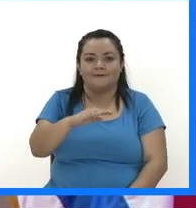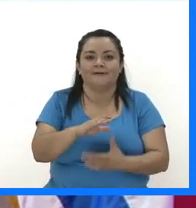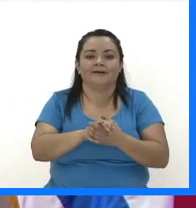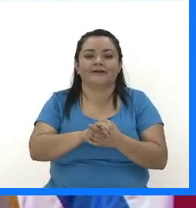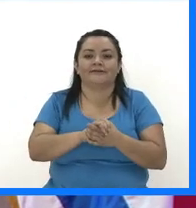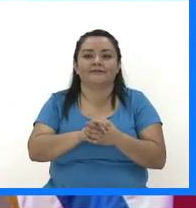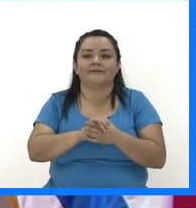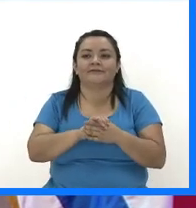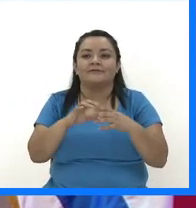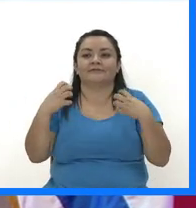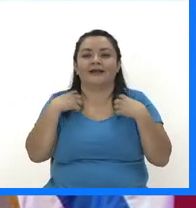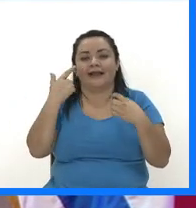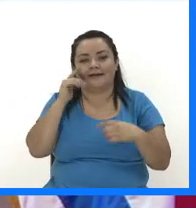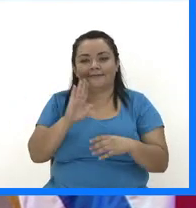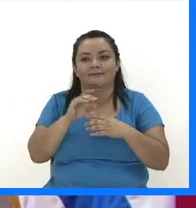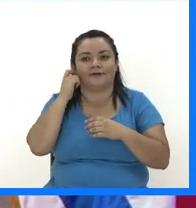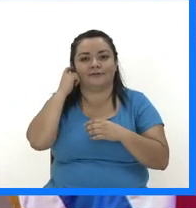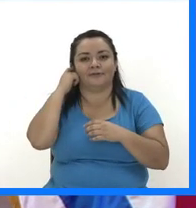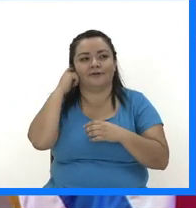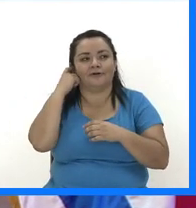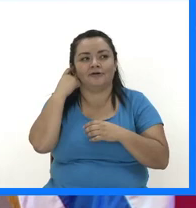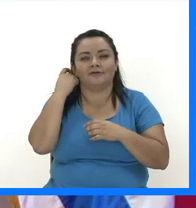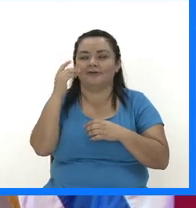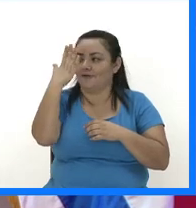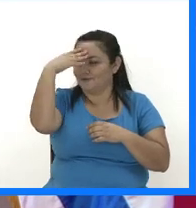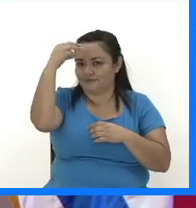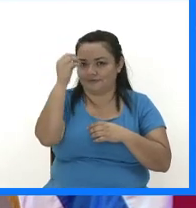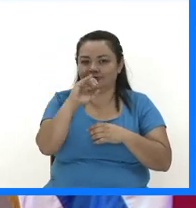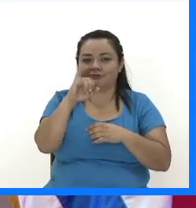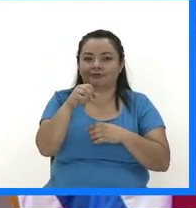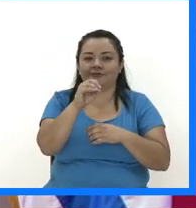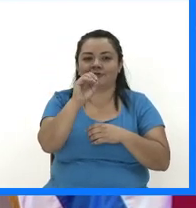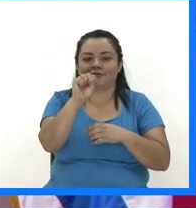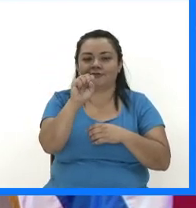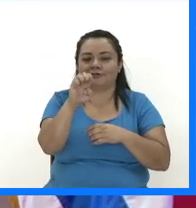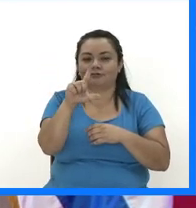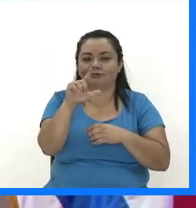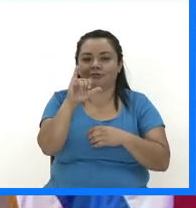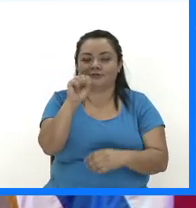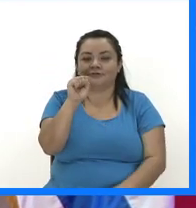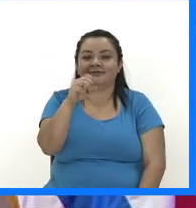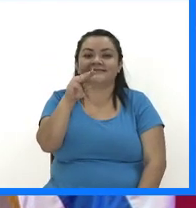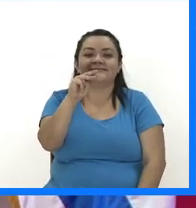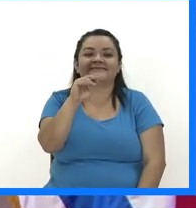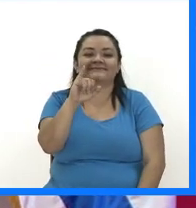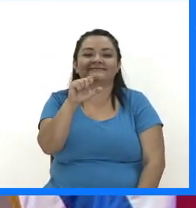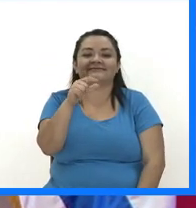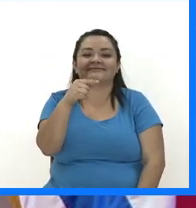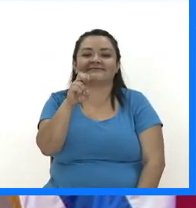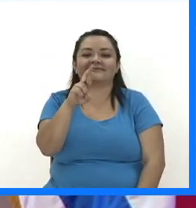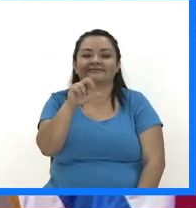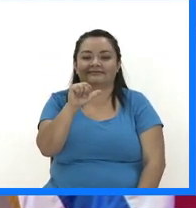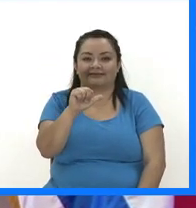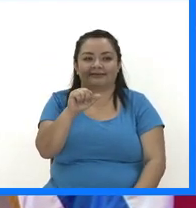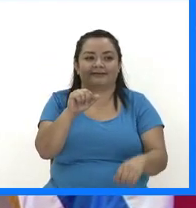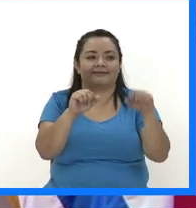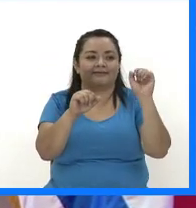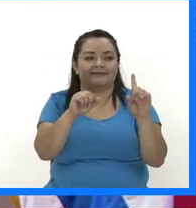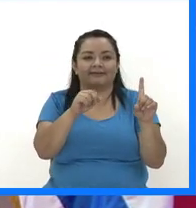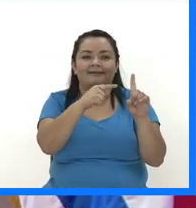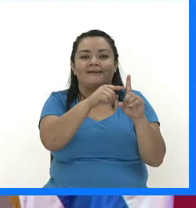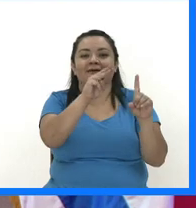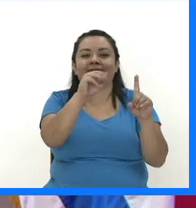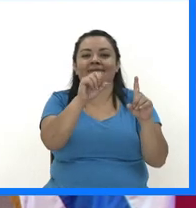caso josé luís de mi anguera manuel del escalón